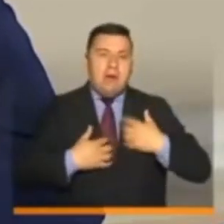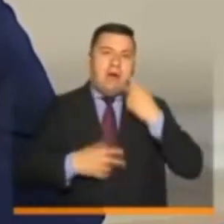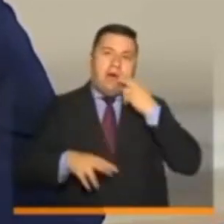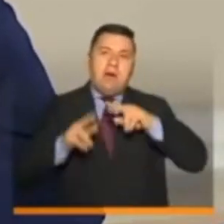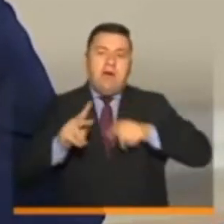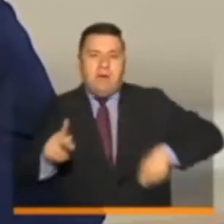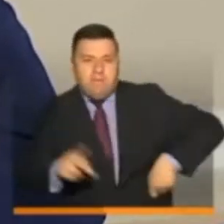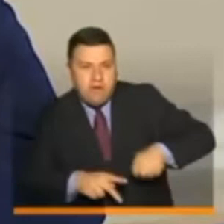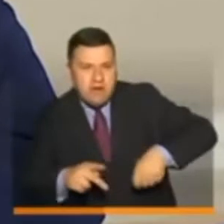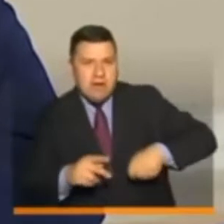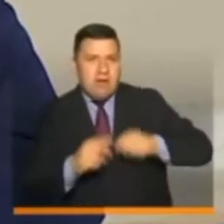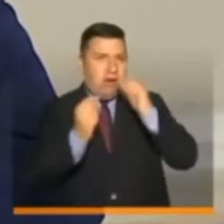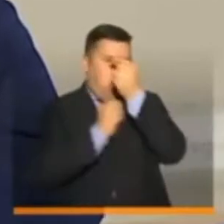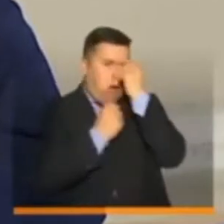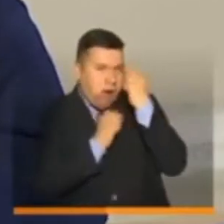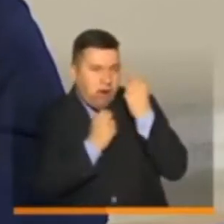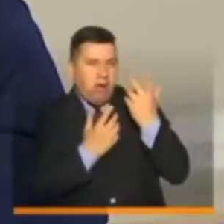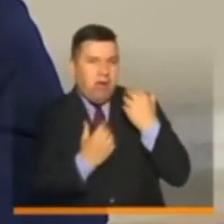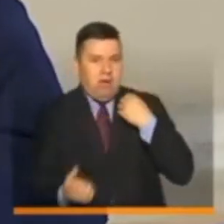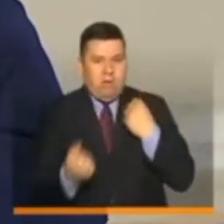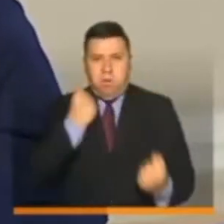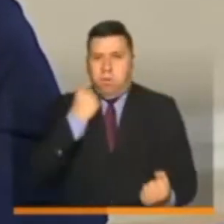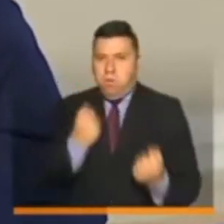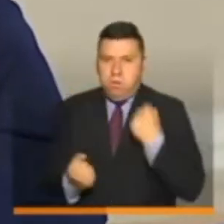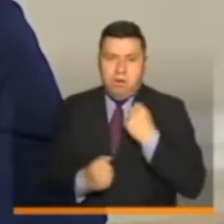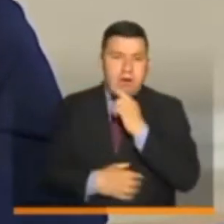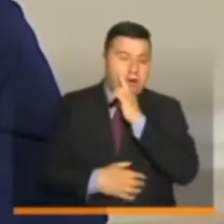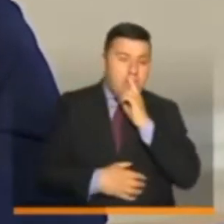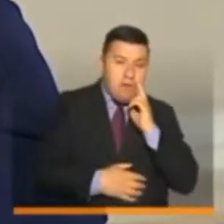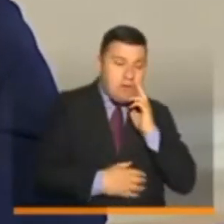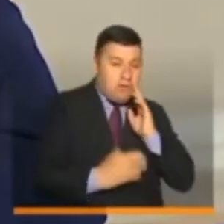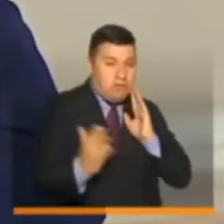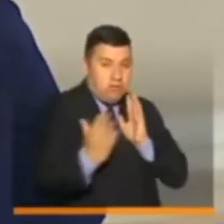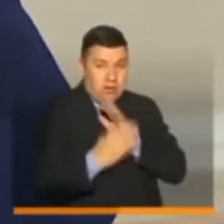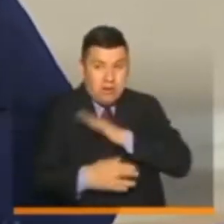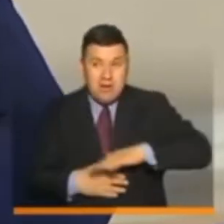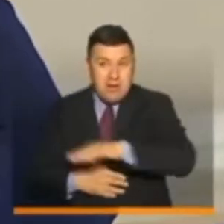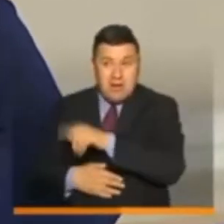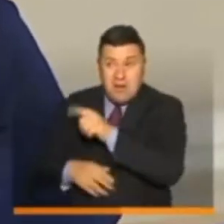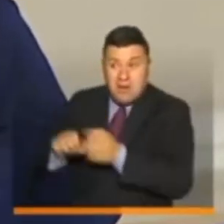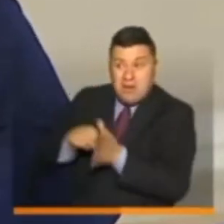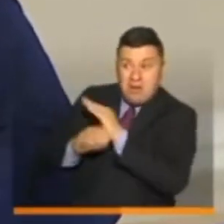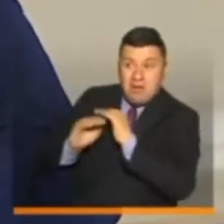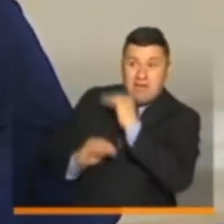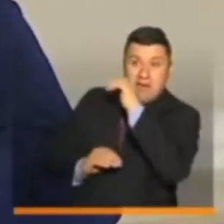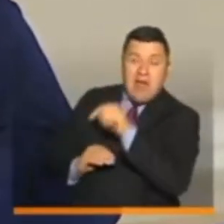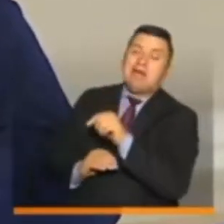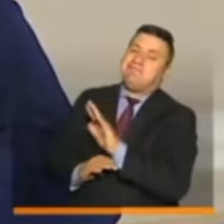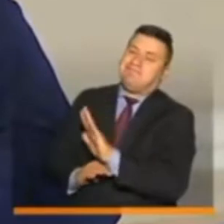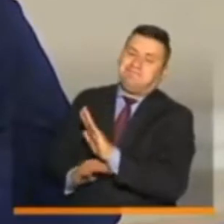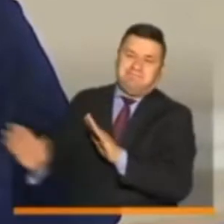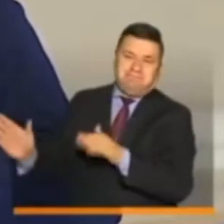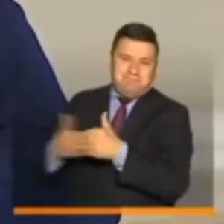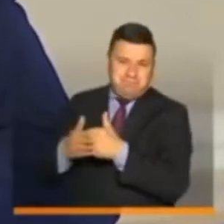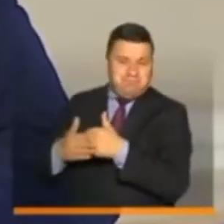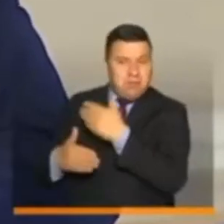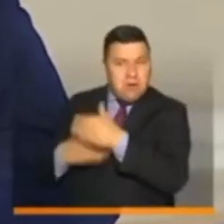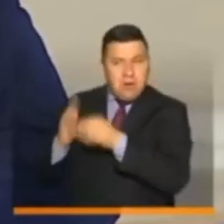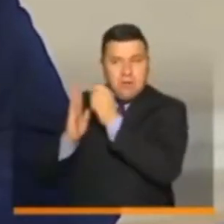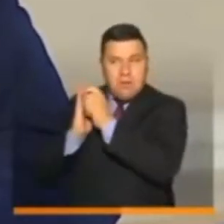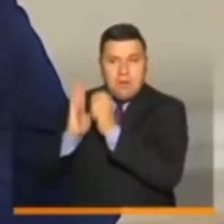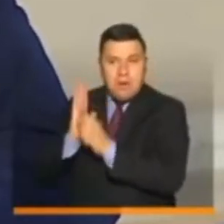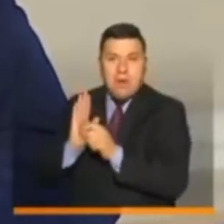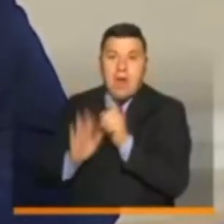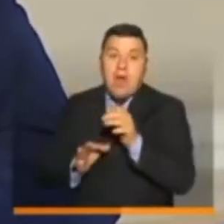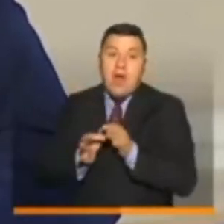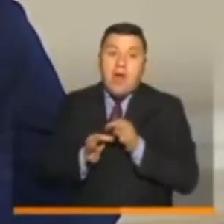de billares, de estéticas y de gimnasios y restaurantes a la mesa, como ya se había permitido. Es importante decir que también en estos municipios